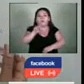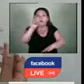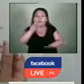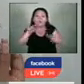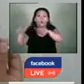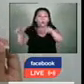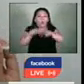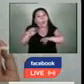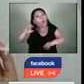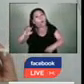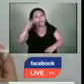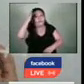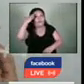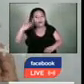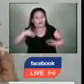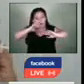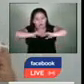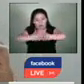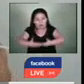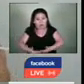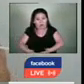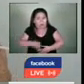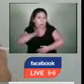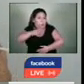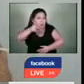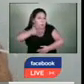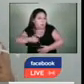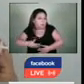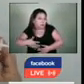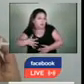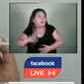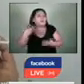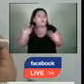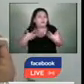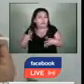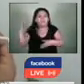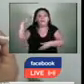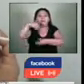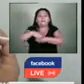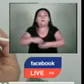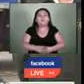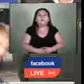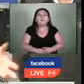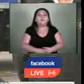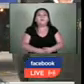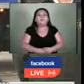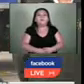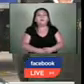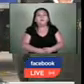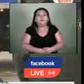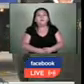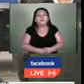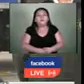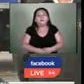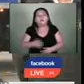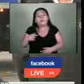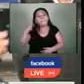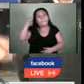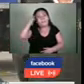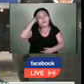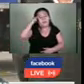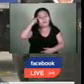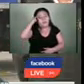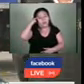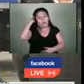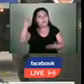las mujeres embarazadas desde los 4 meses de gestación han sido incluidos. Se ha estimado que una población tanto de